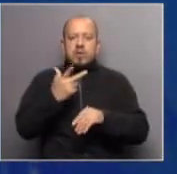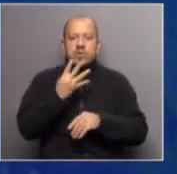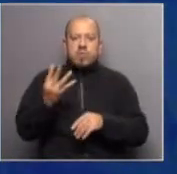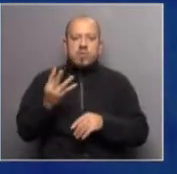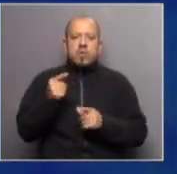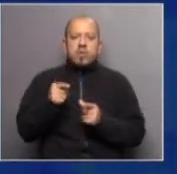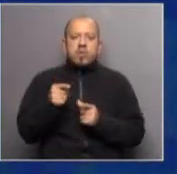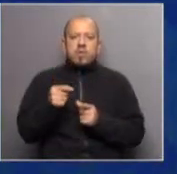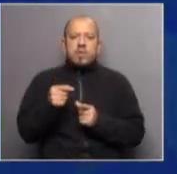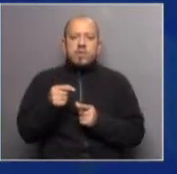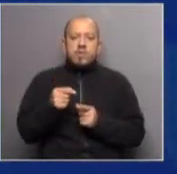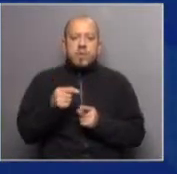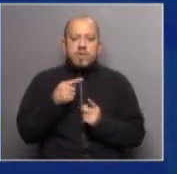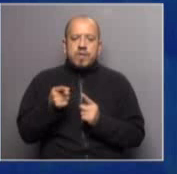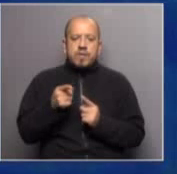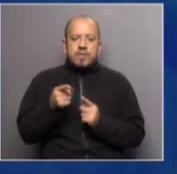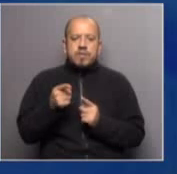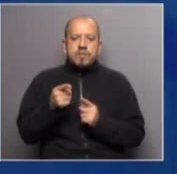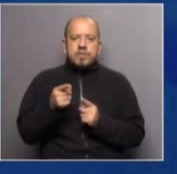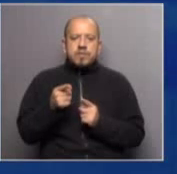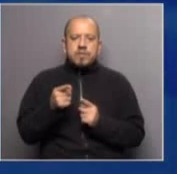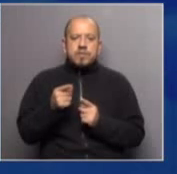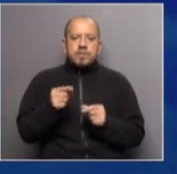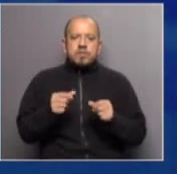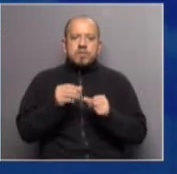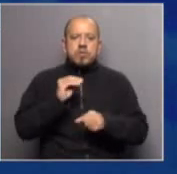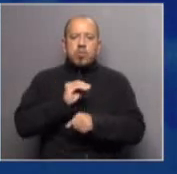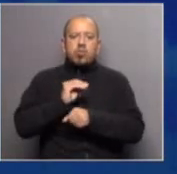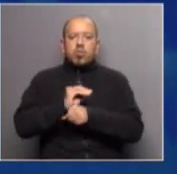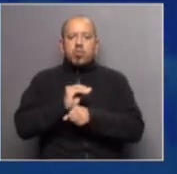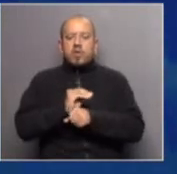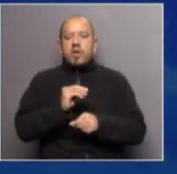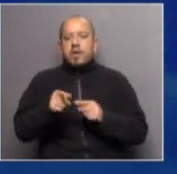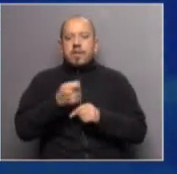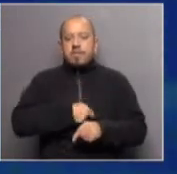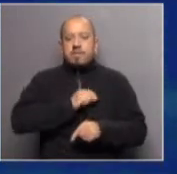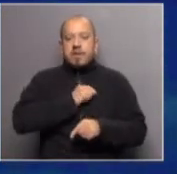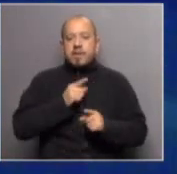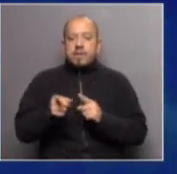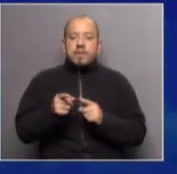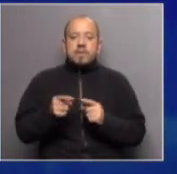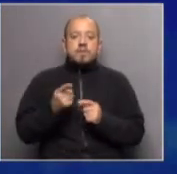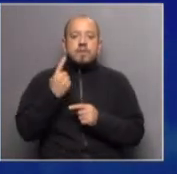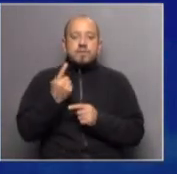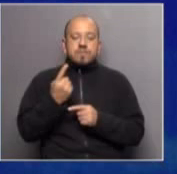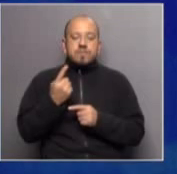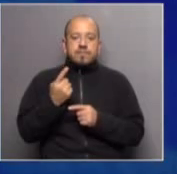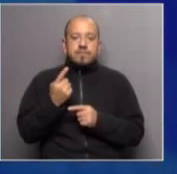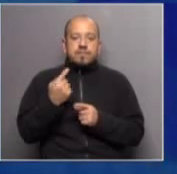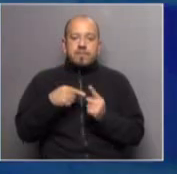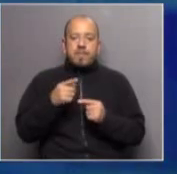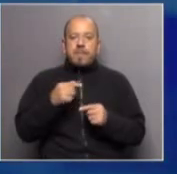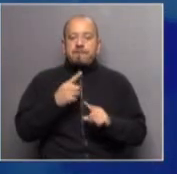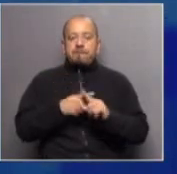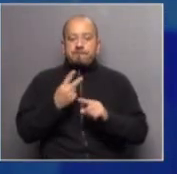1934. Bueno, él fue un gran retratista de la cultura popular española de la época, del primer tercio del